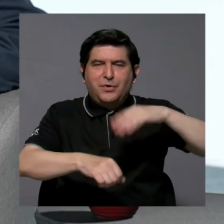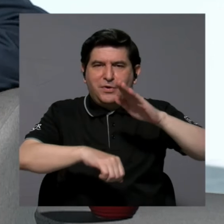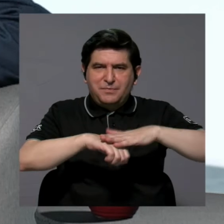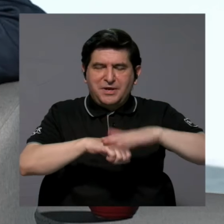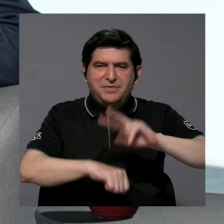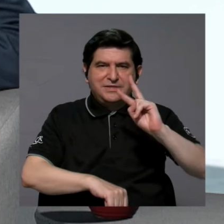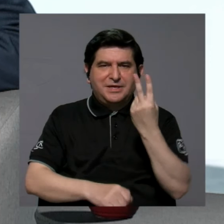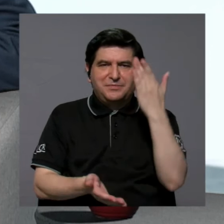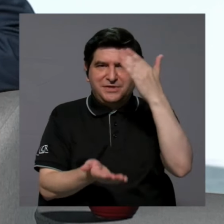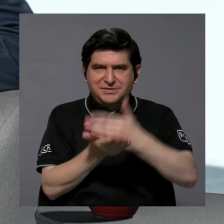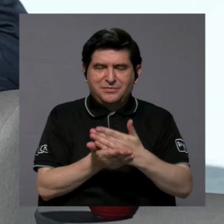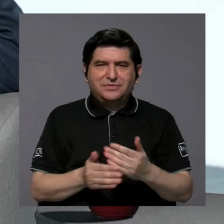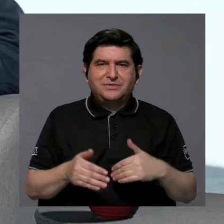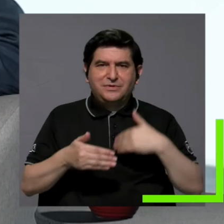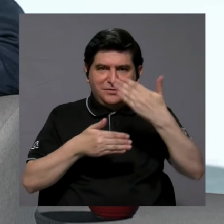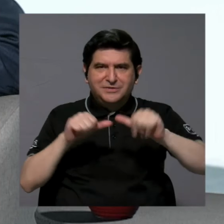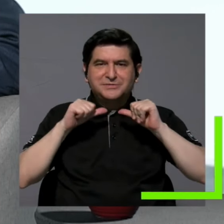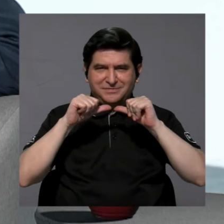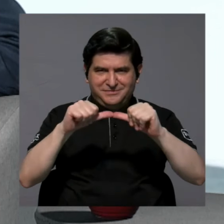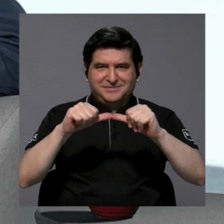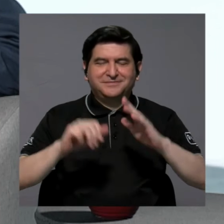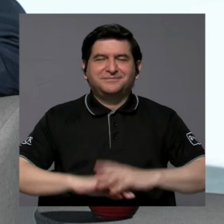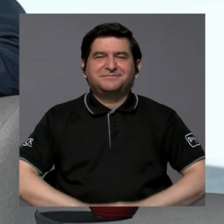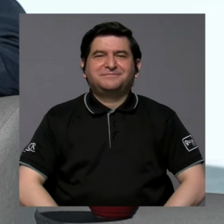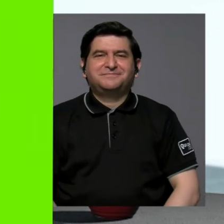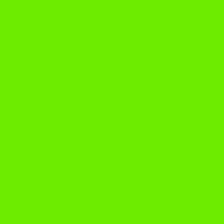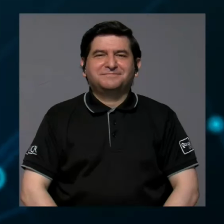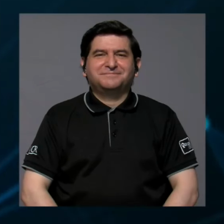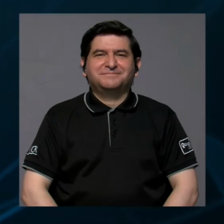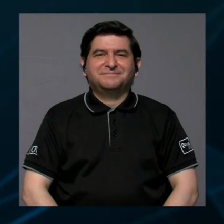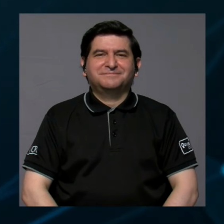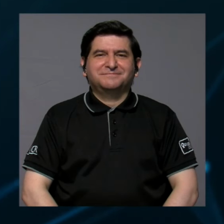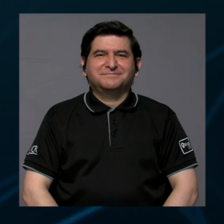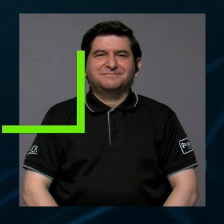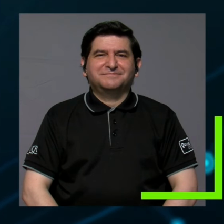Exacto. Permítame hacer una segunda pausa, ya regresamos.